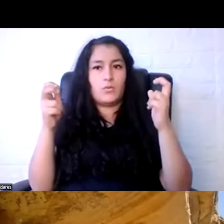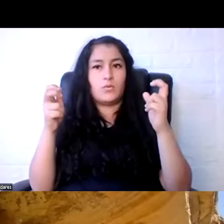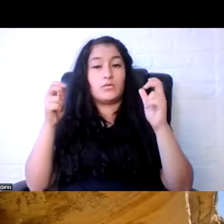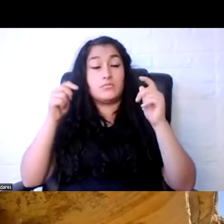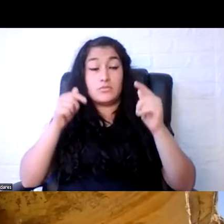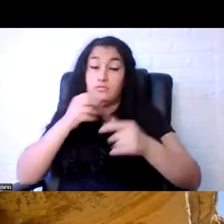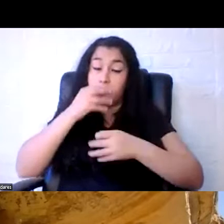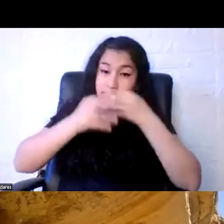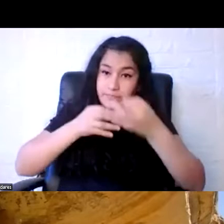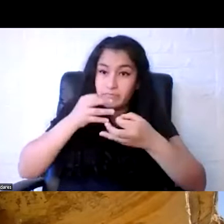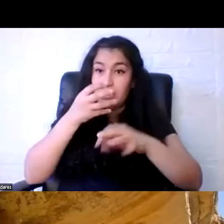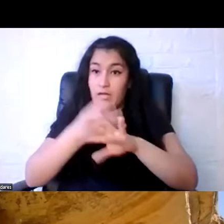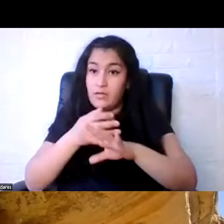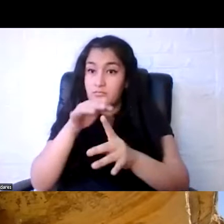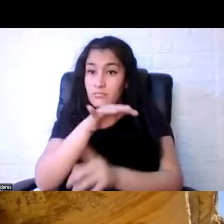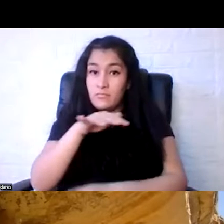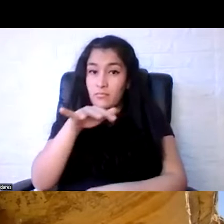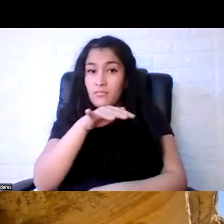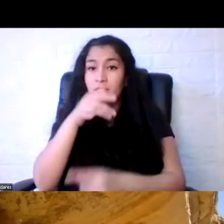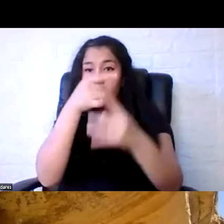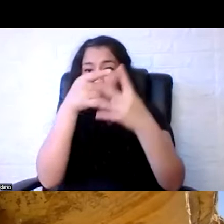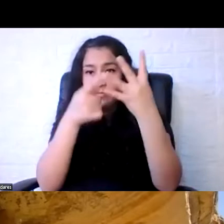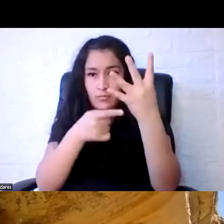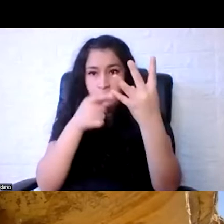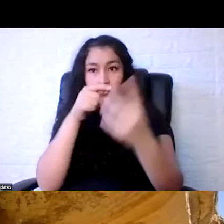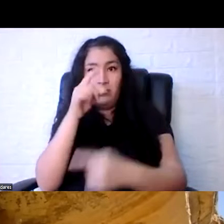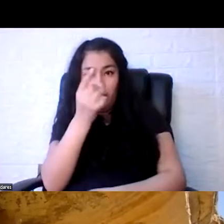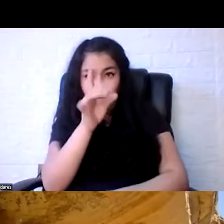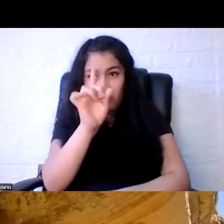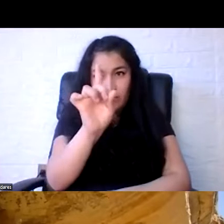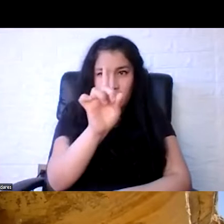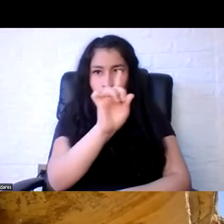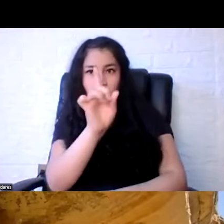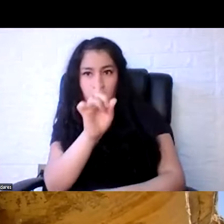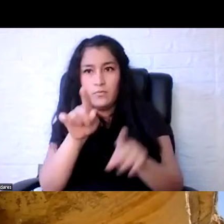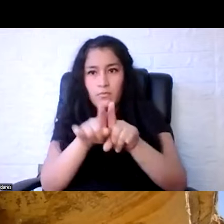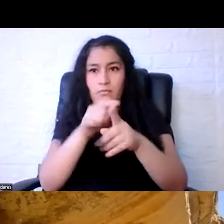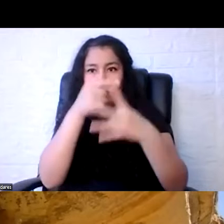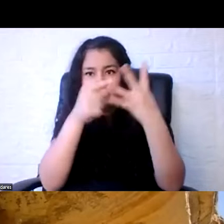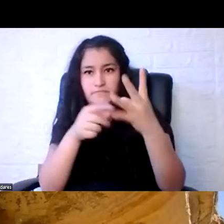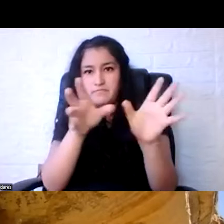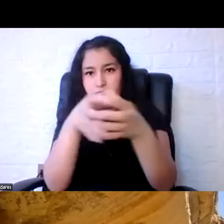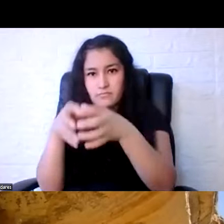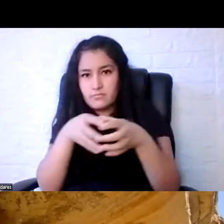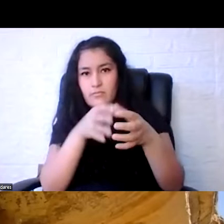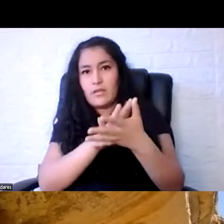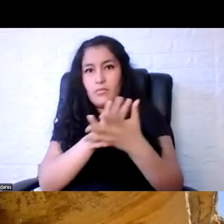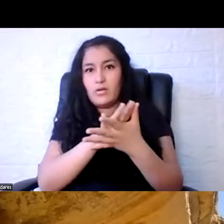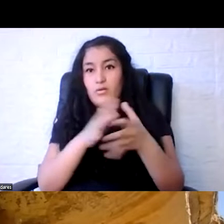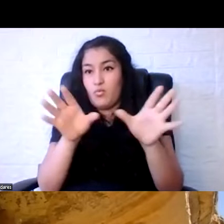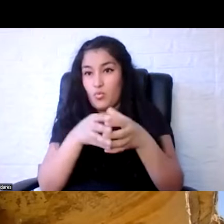situaciones, y no una, sino muchas situaciones, en las que todo el cuerpo policiaco ha